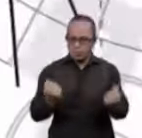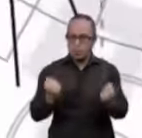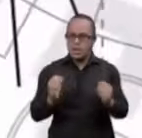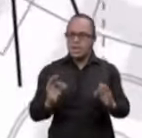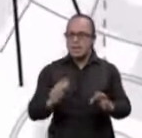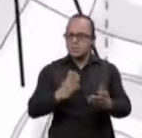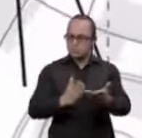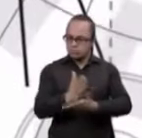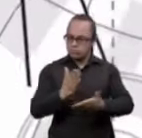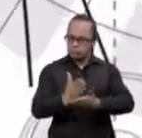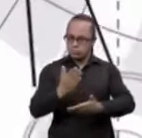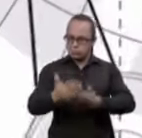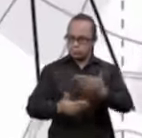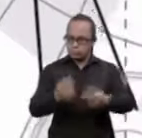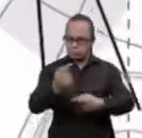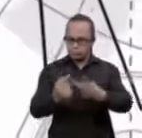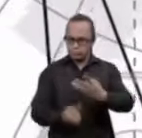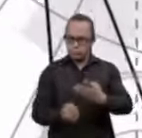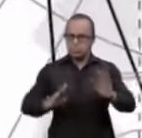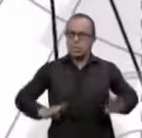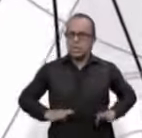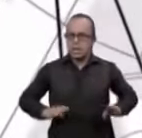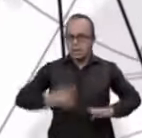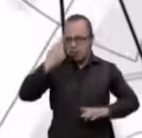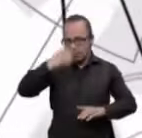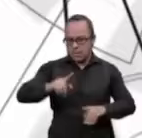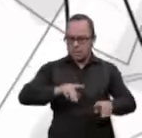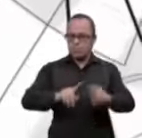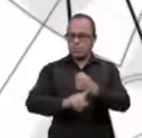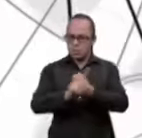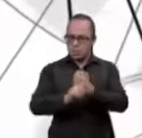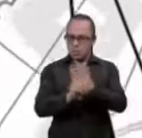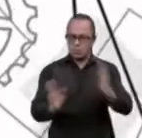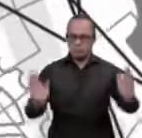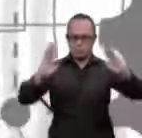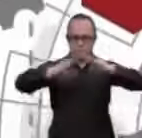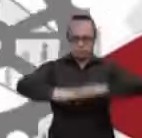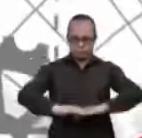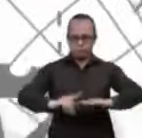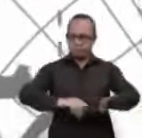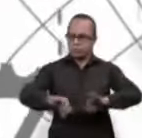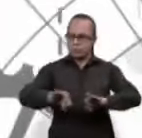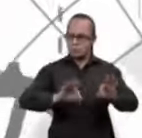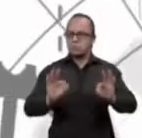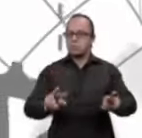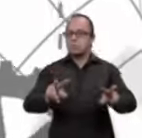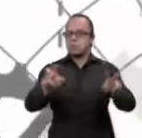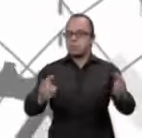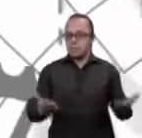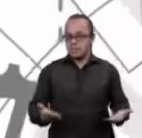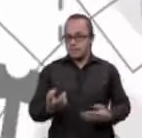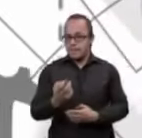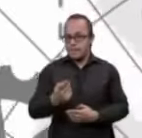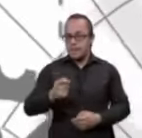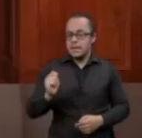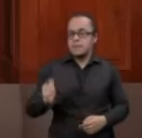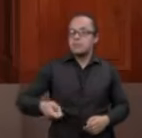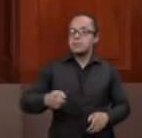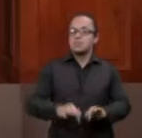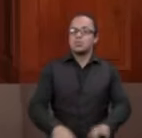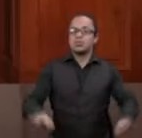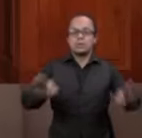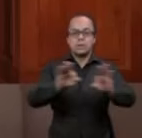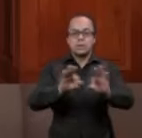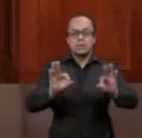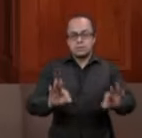el acceso y la celeridad en la resolución de los conflictos obrero-patronales, lo que sin duda implica un gran progreso